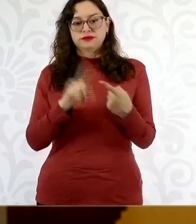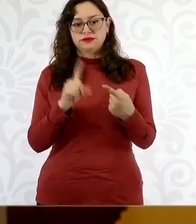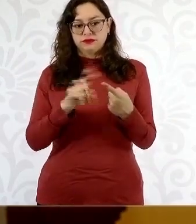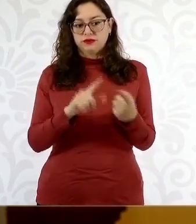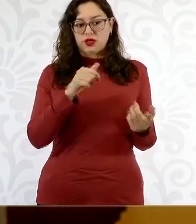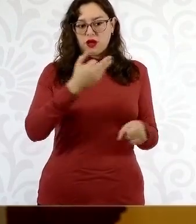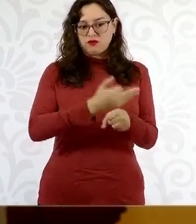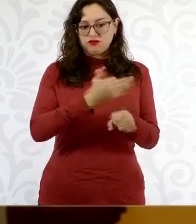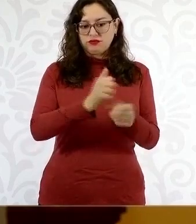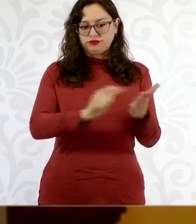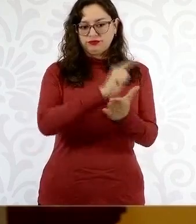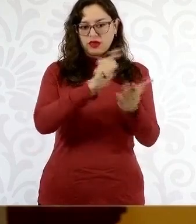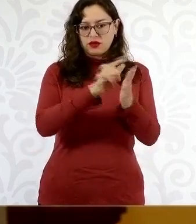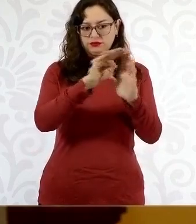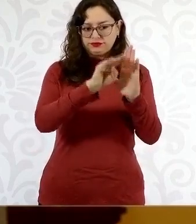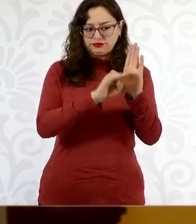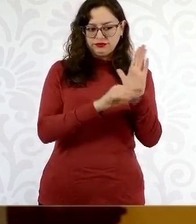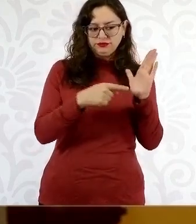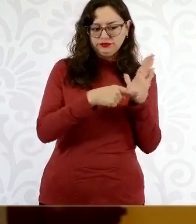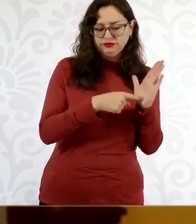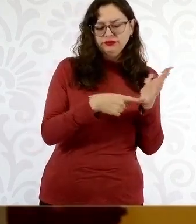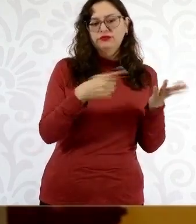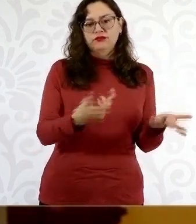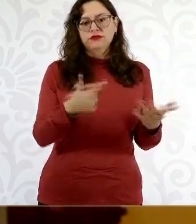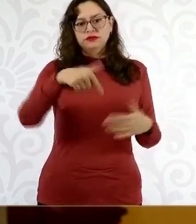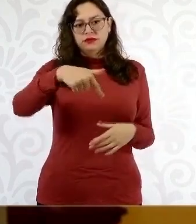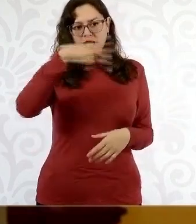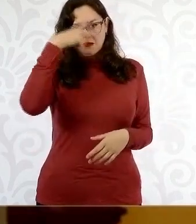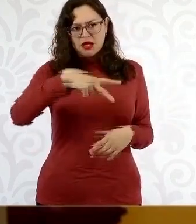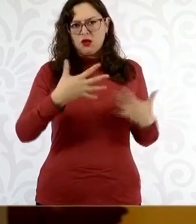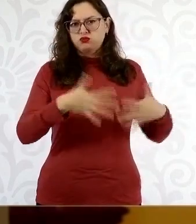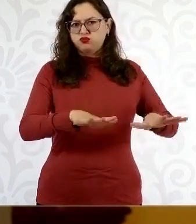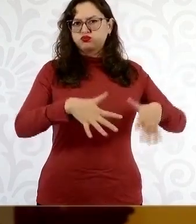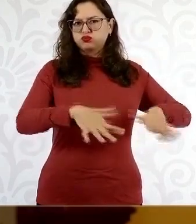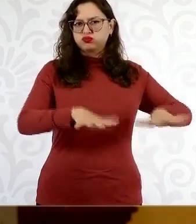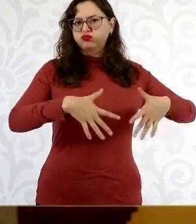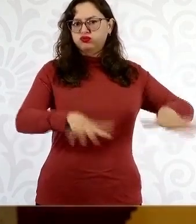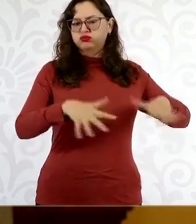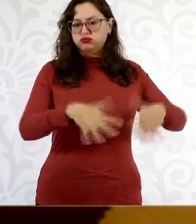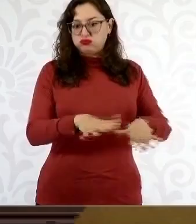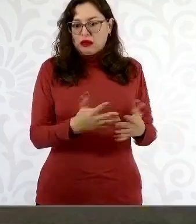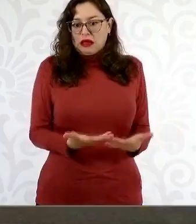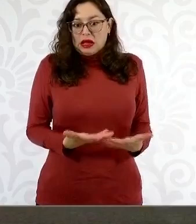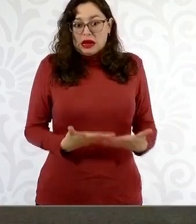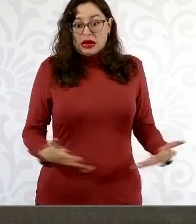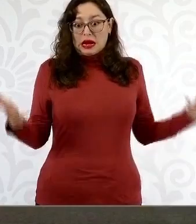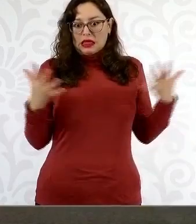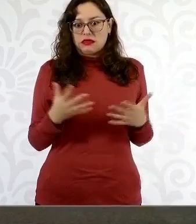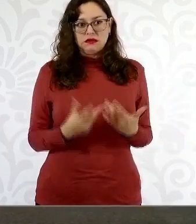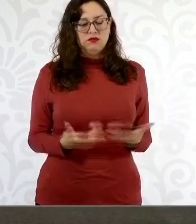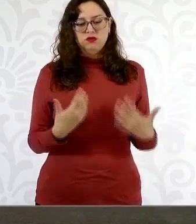vigentes en contra de la industria textil mexicana. Es una industria muy importante, ahora les digo por qué. Simplemente por el número de